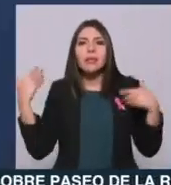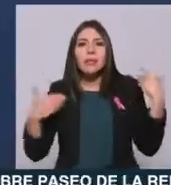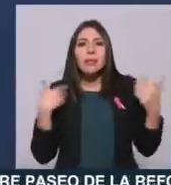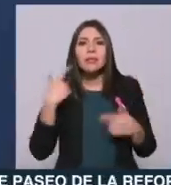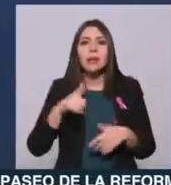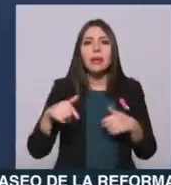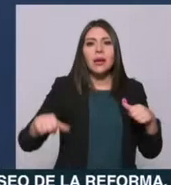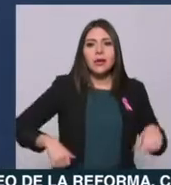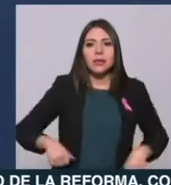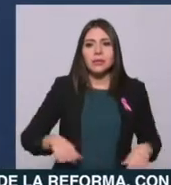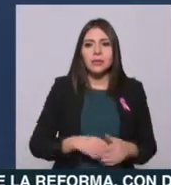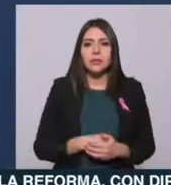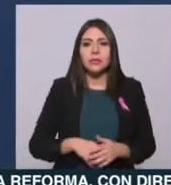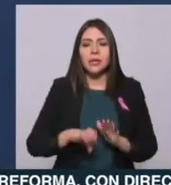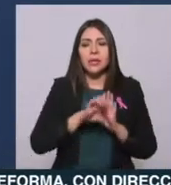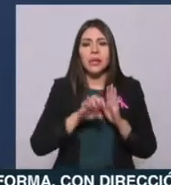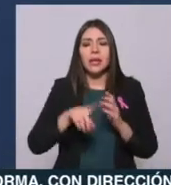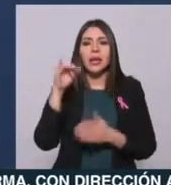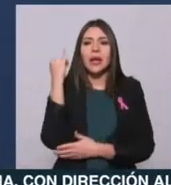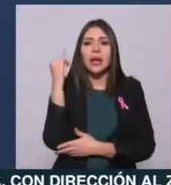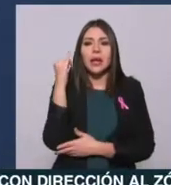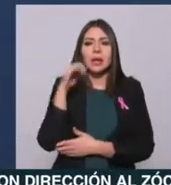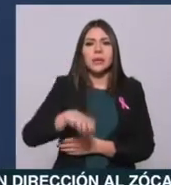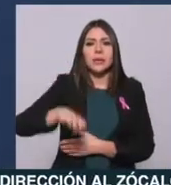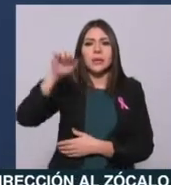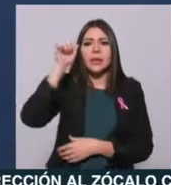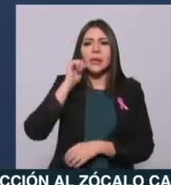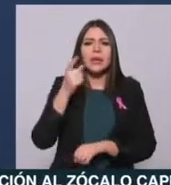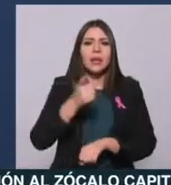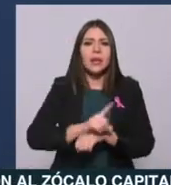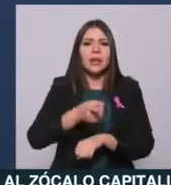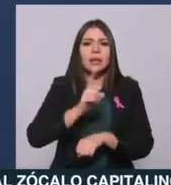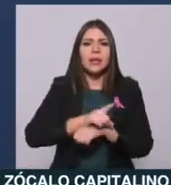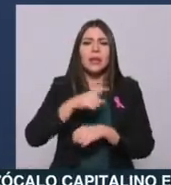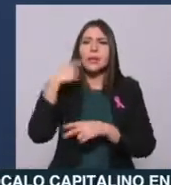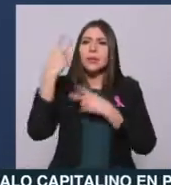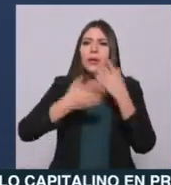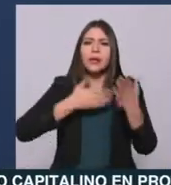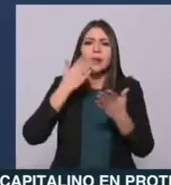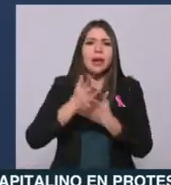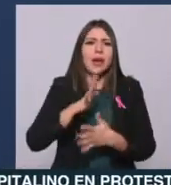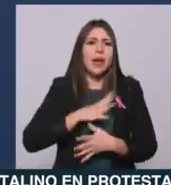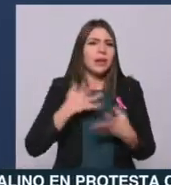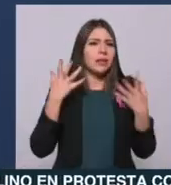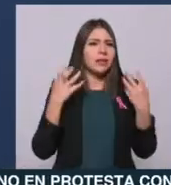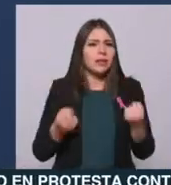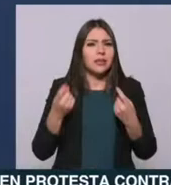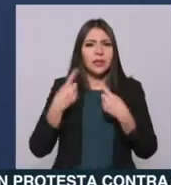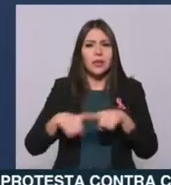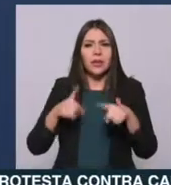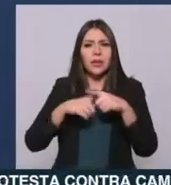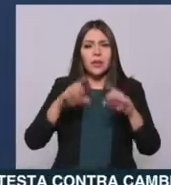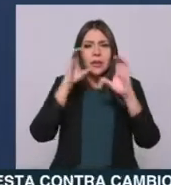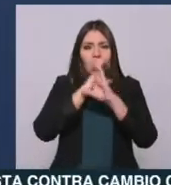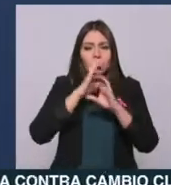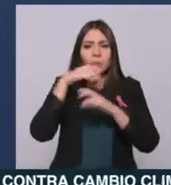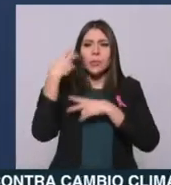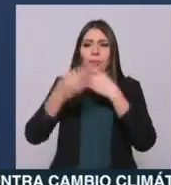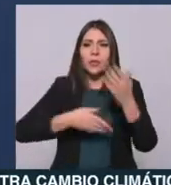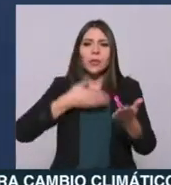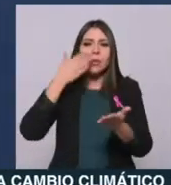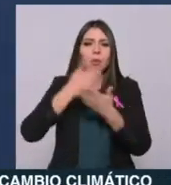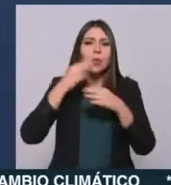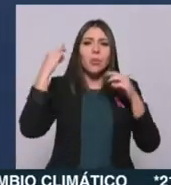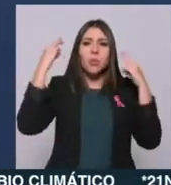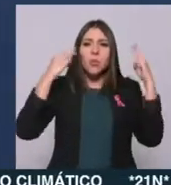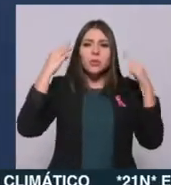Por ejemplo, el Jardín del Adulto Mayor, Ajá. todos los DIF, que vayan a conciertos, hay infinidad de conciertos gratuitos, que vayan a los museos donde entramos gratis